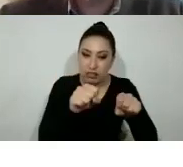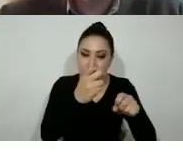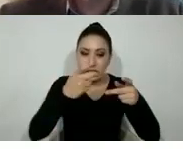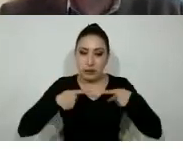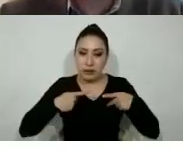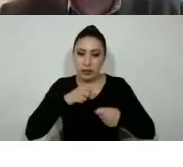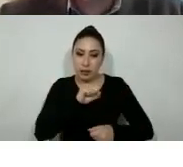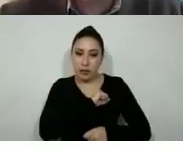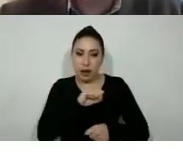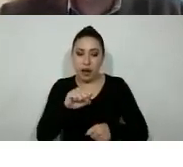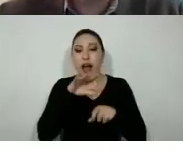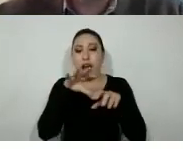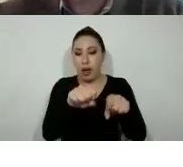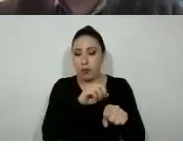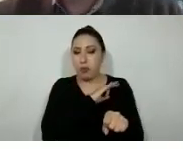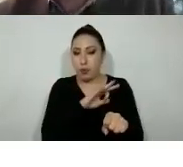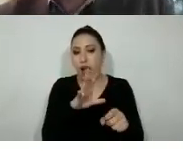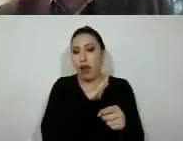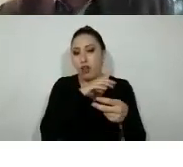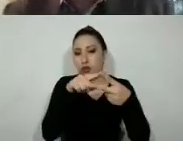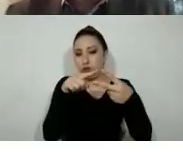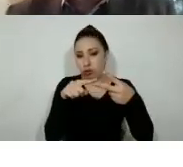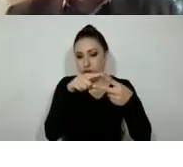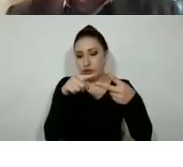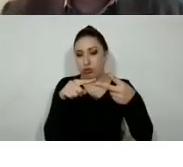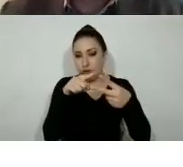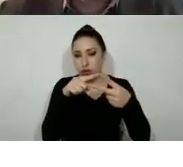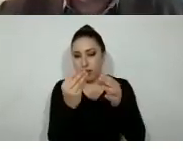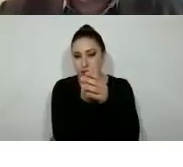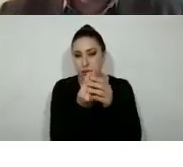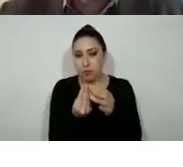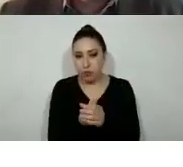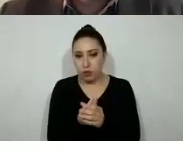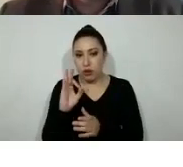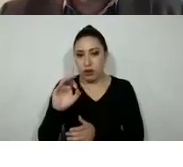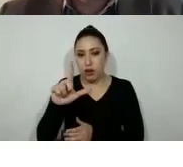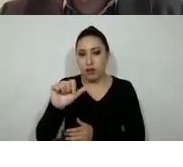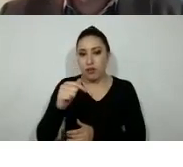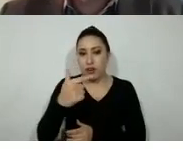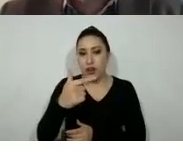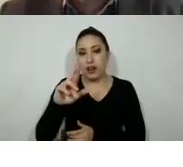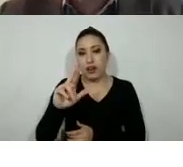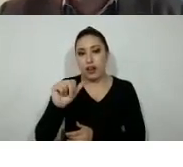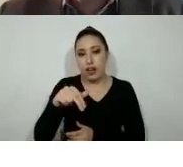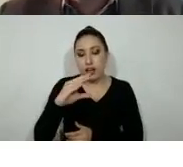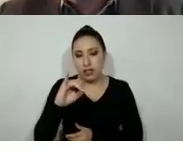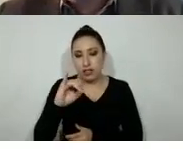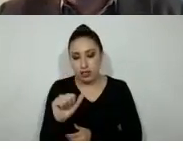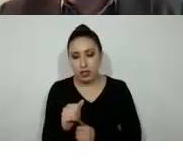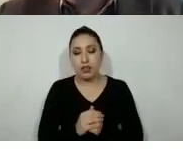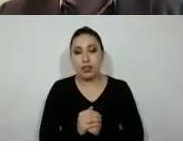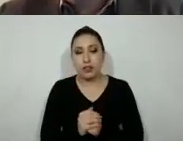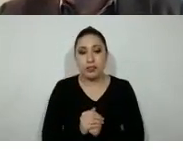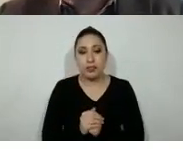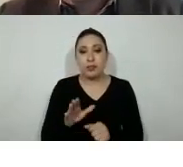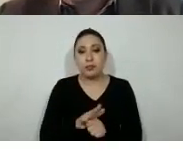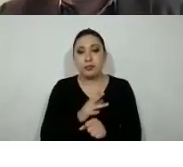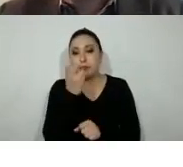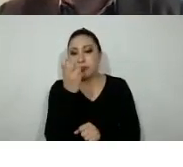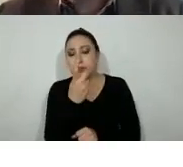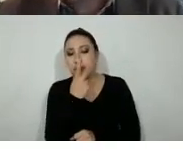¿no? Entonces, esa es una segunda forma de la flagrancia. Y por eso dice ahí, bueno, es